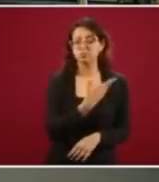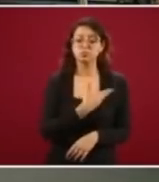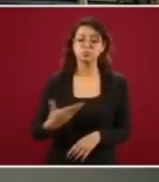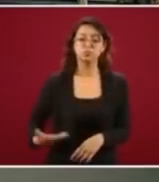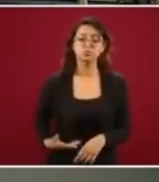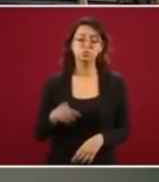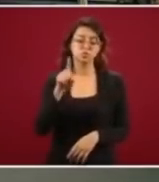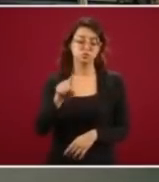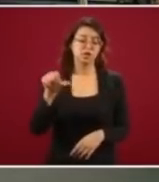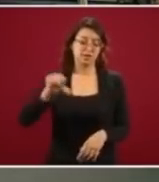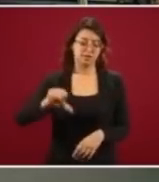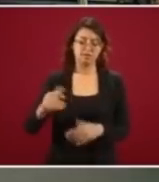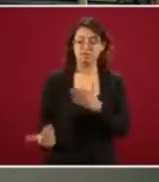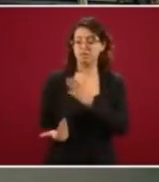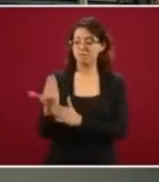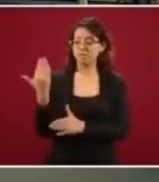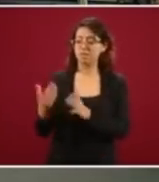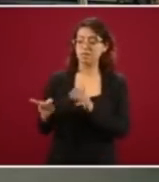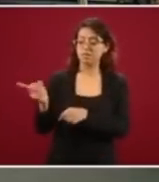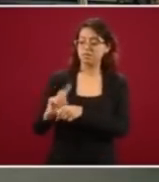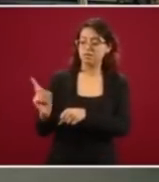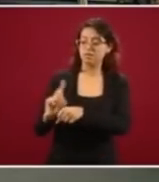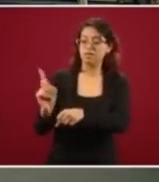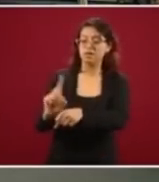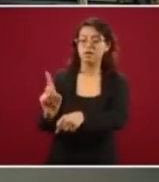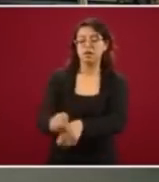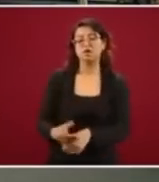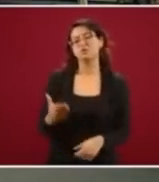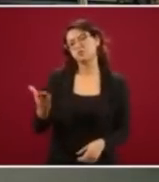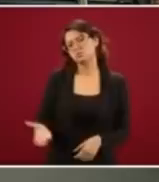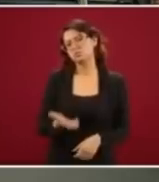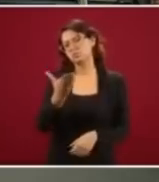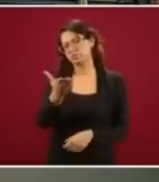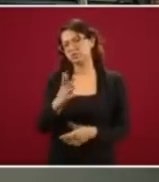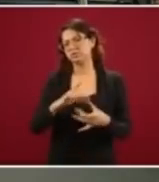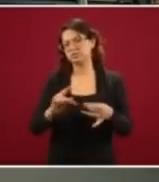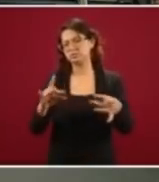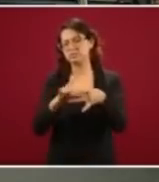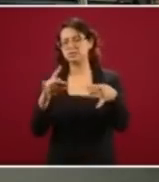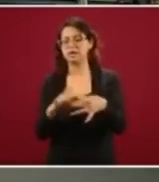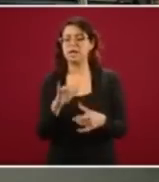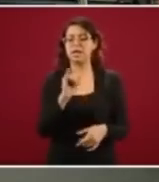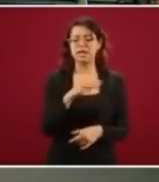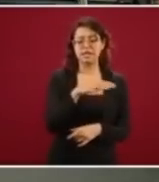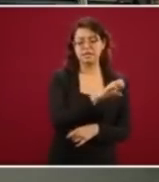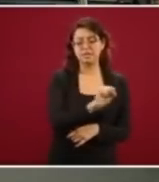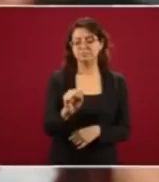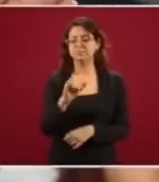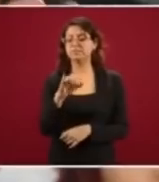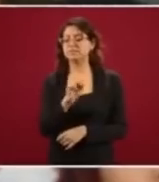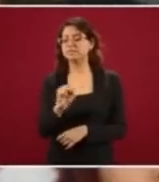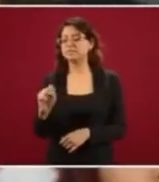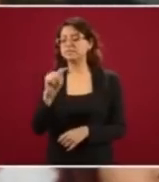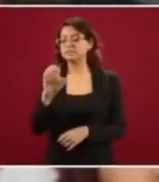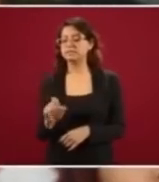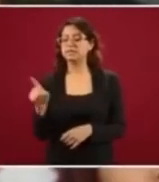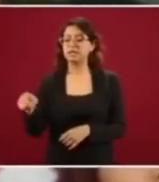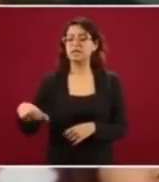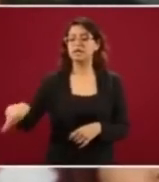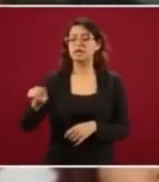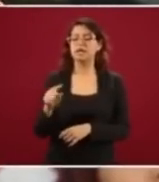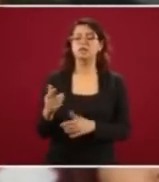en estas mañaneras que los derechohabientes del IMSS o del ISSSTE, que tienen ya su casa y que han ido